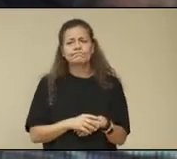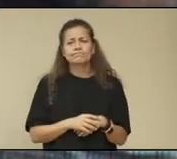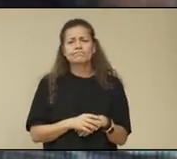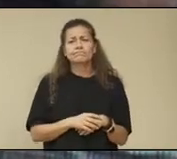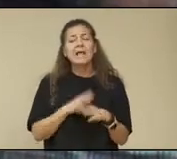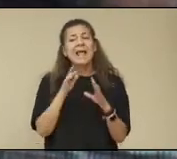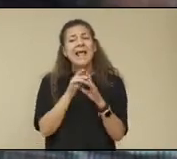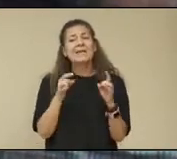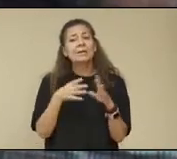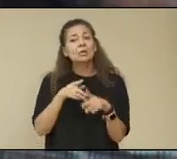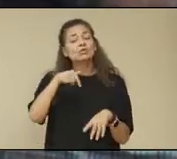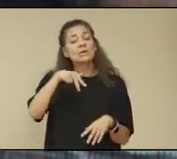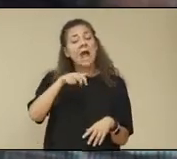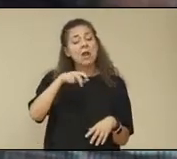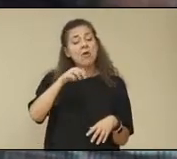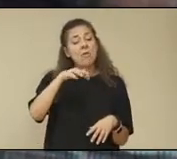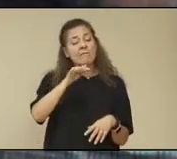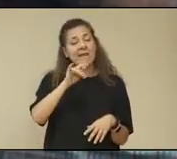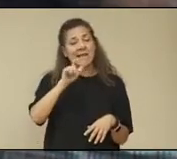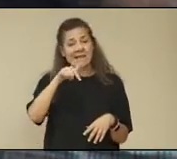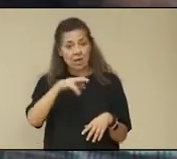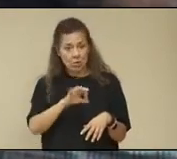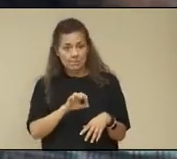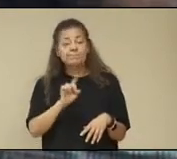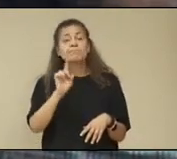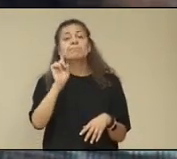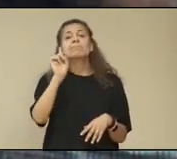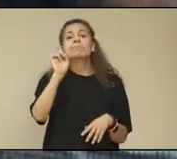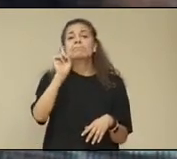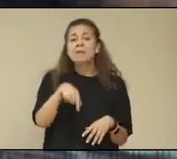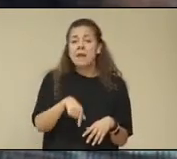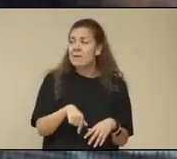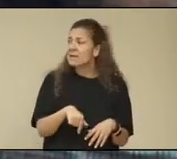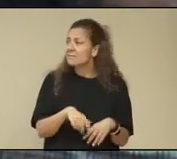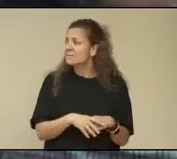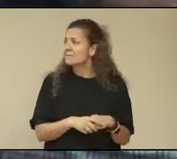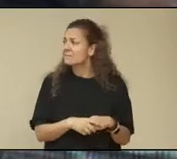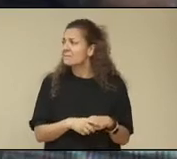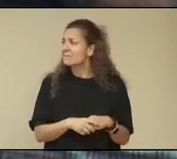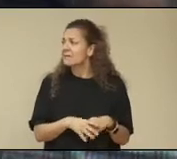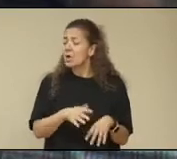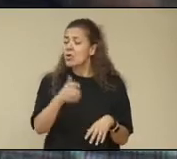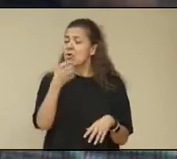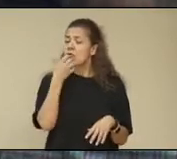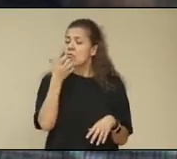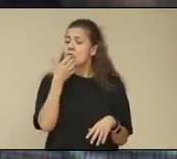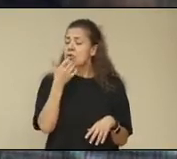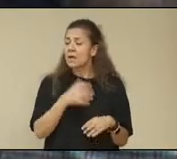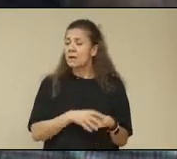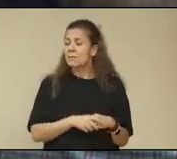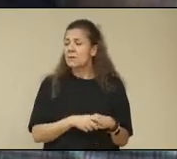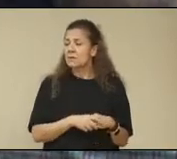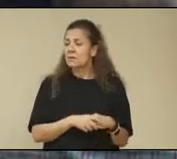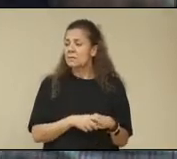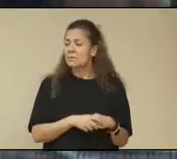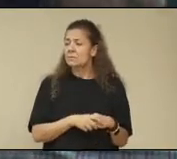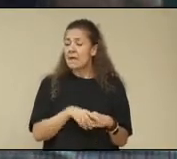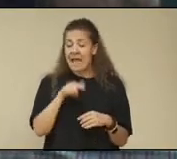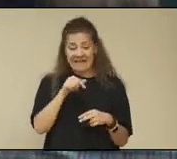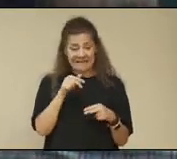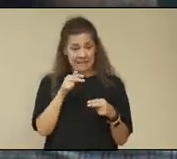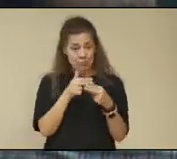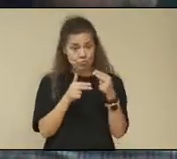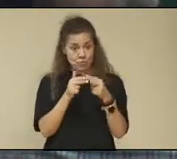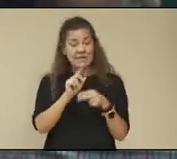un anofelino, también, que de hecho, por ejemplo, el Anopheles atoboparpus